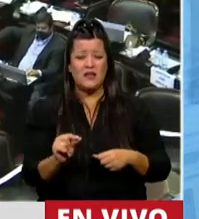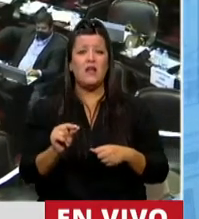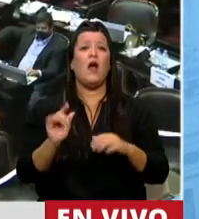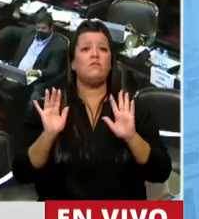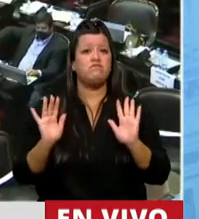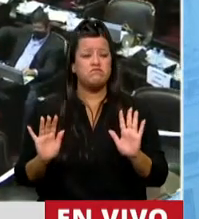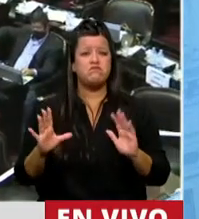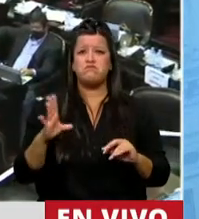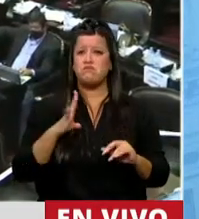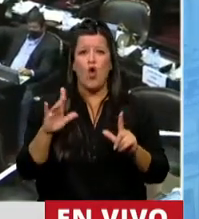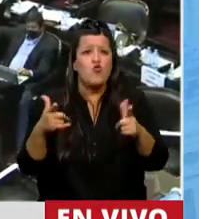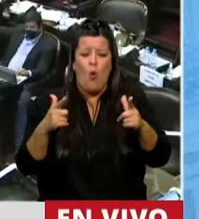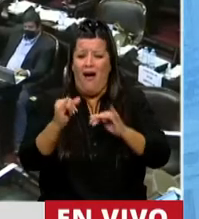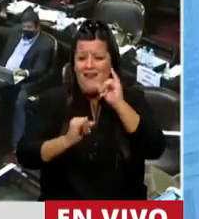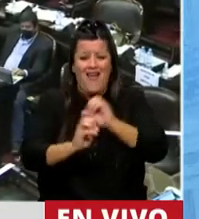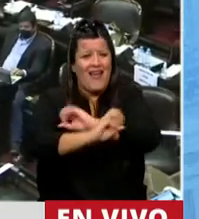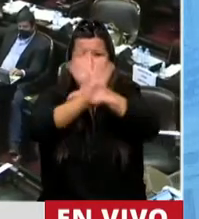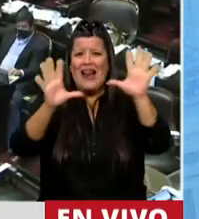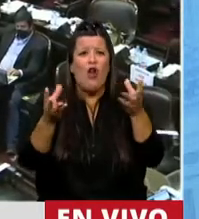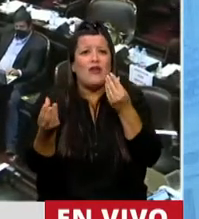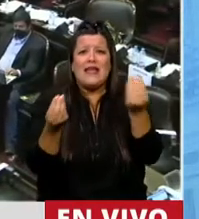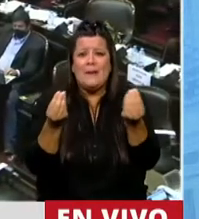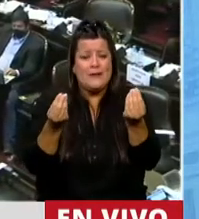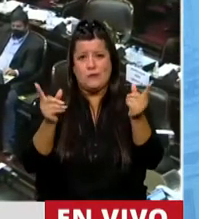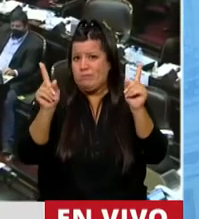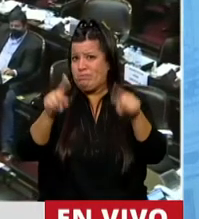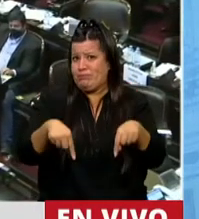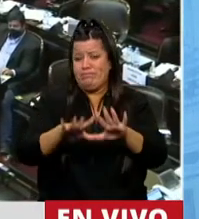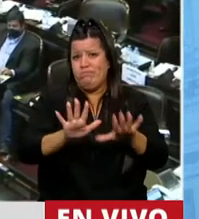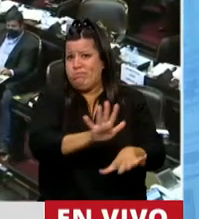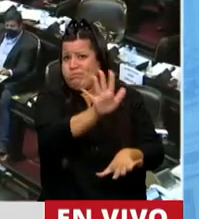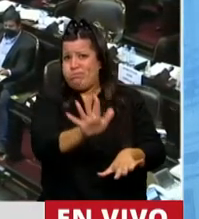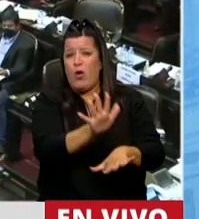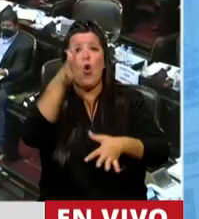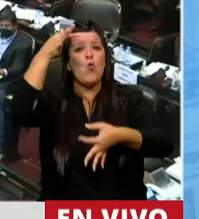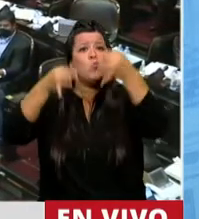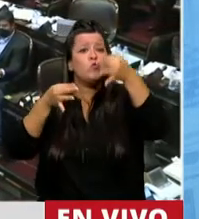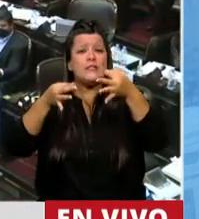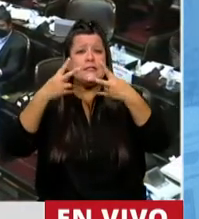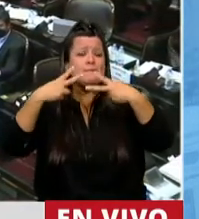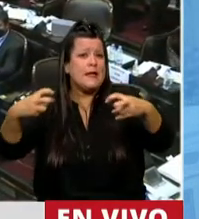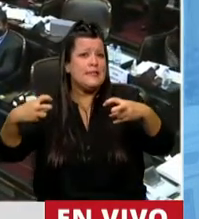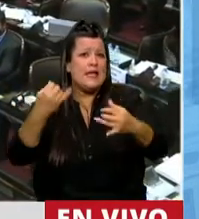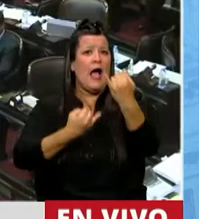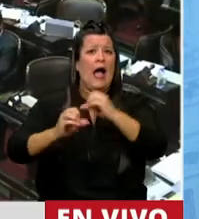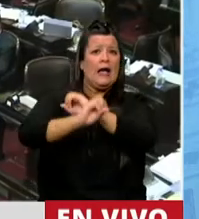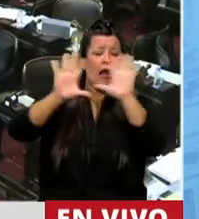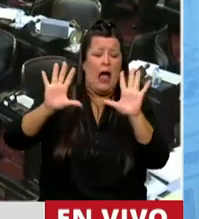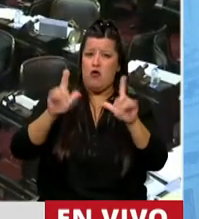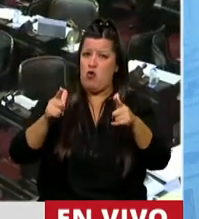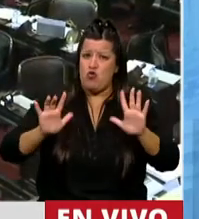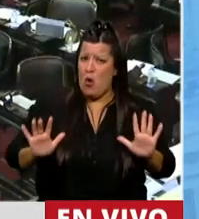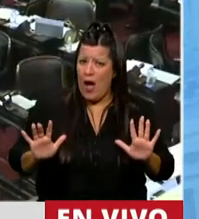todavía no hay un esclarecimiento de lo sucedido de parte de la investigación judicial. Hemos escuchado a